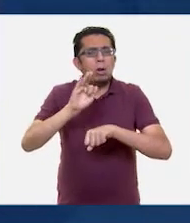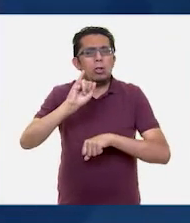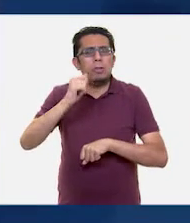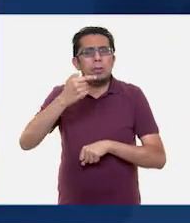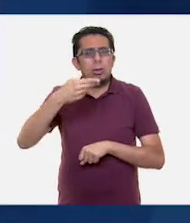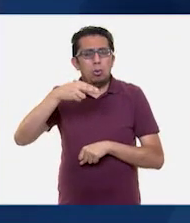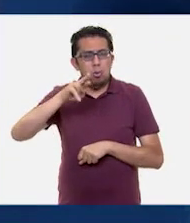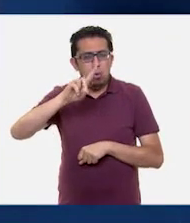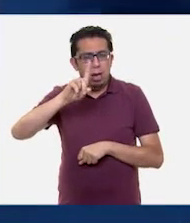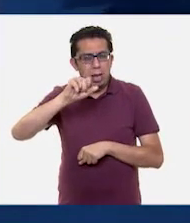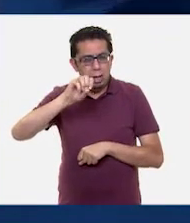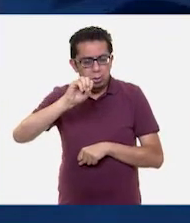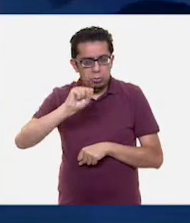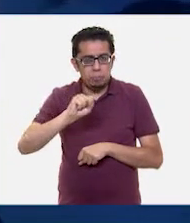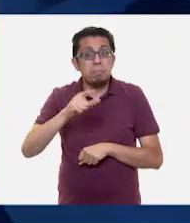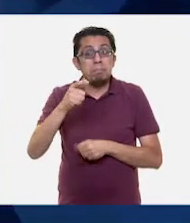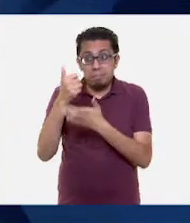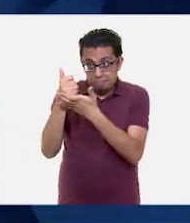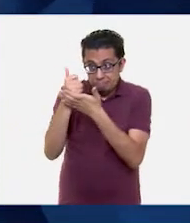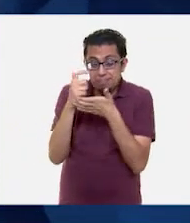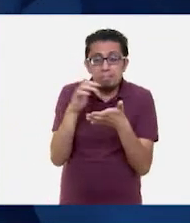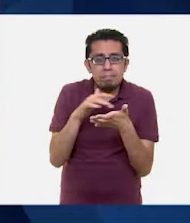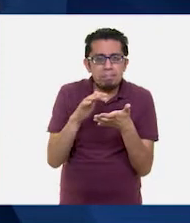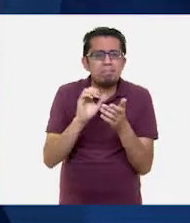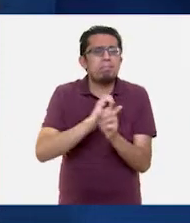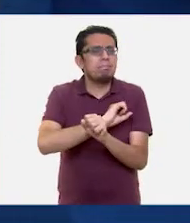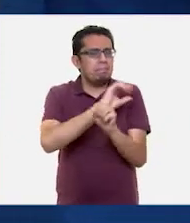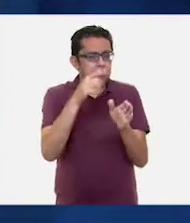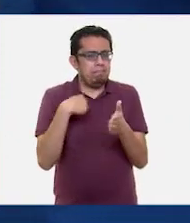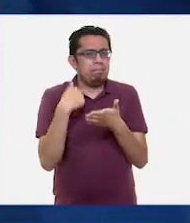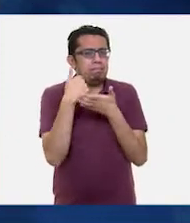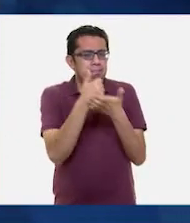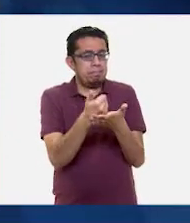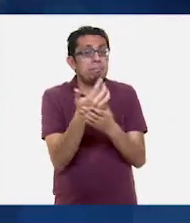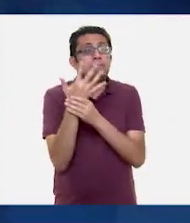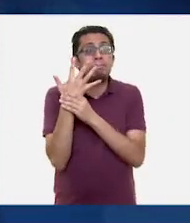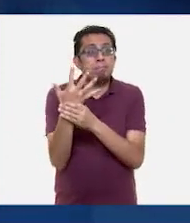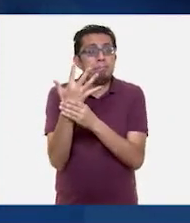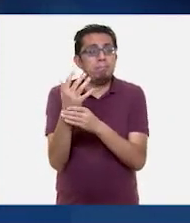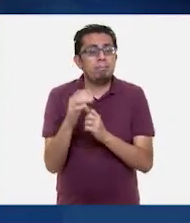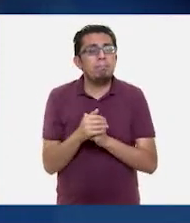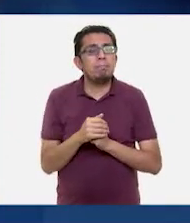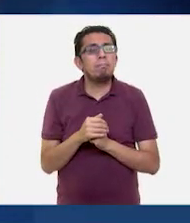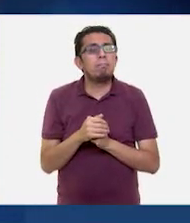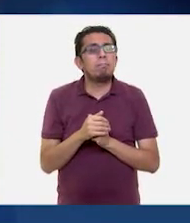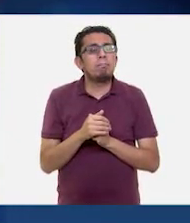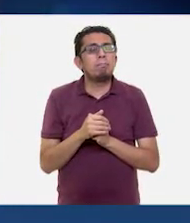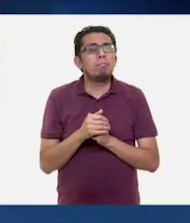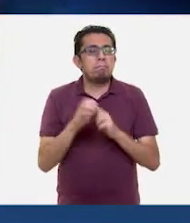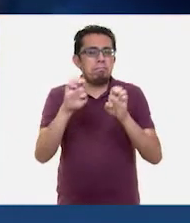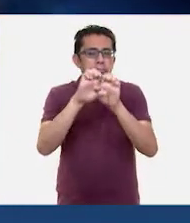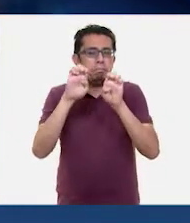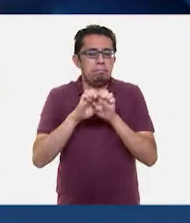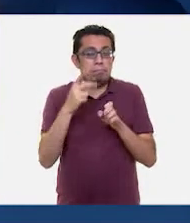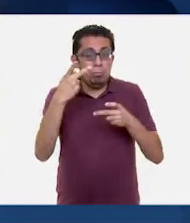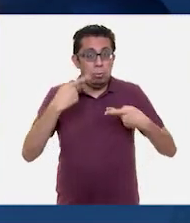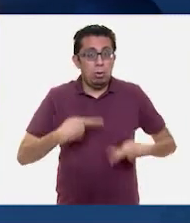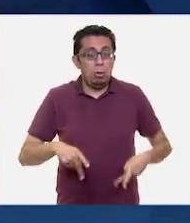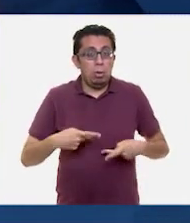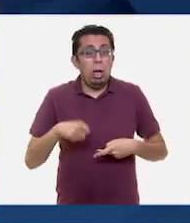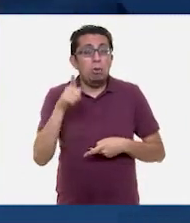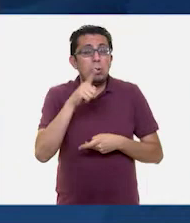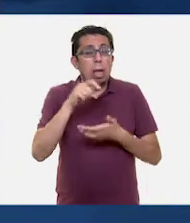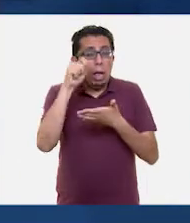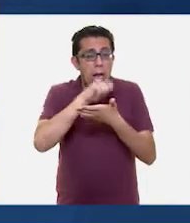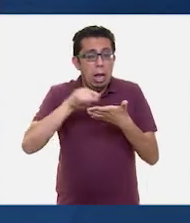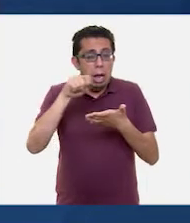ayudas con la lectura de la consigna? Sí, maestra. La consigna dice: en parejas, escriban los dos términos numéricos